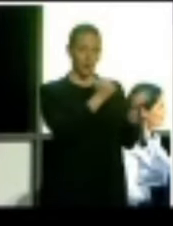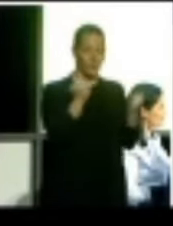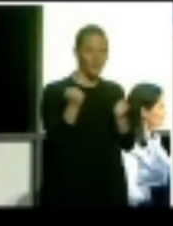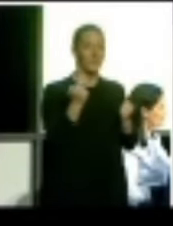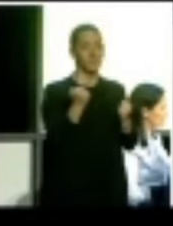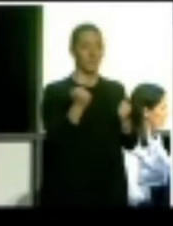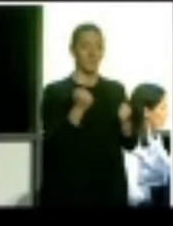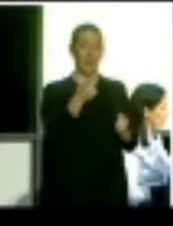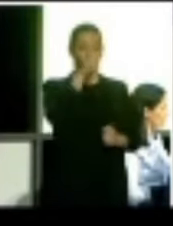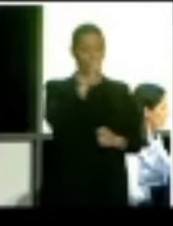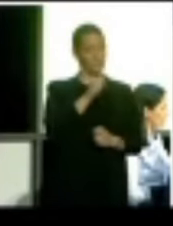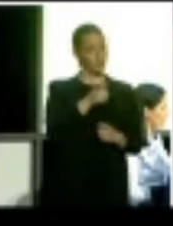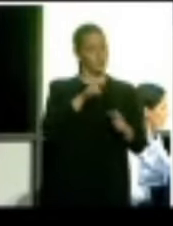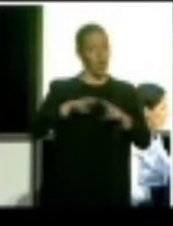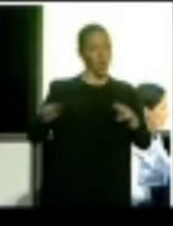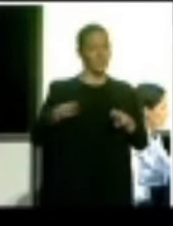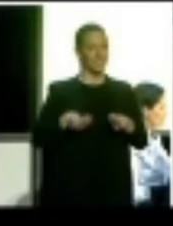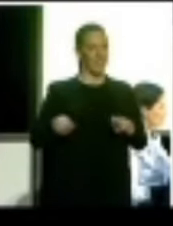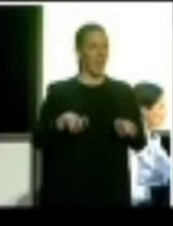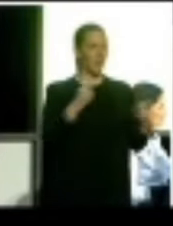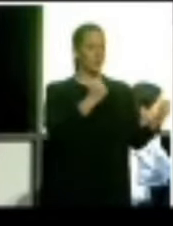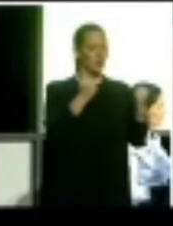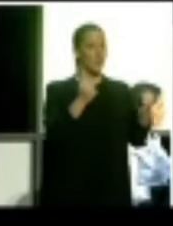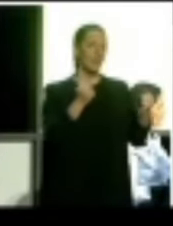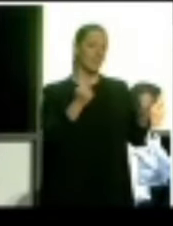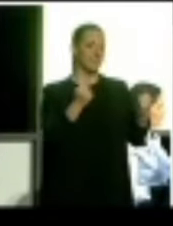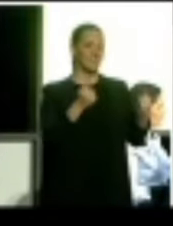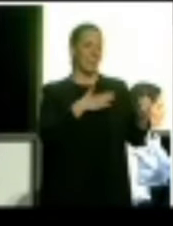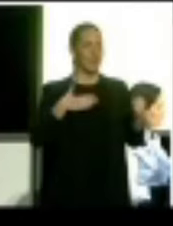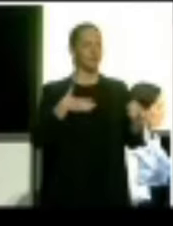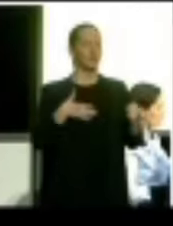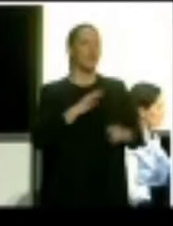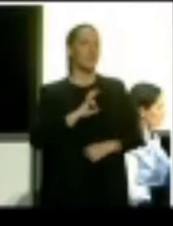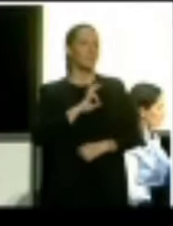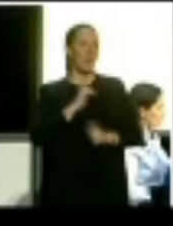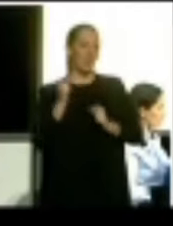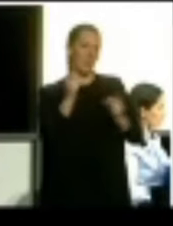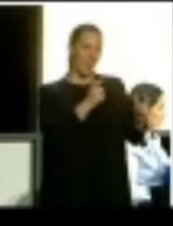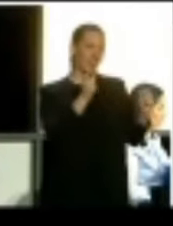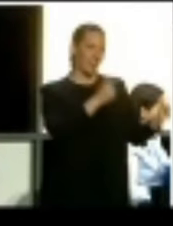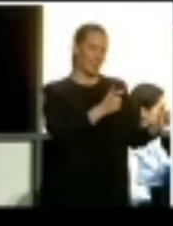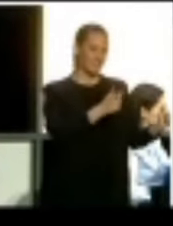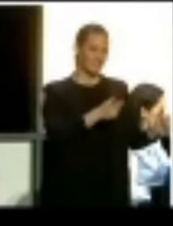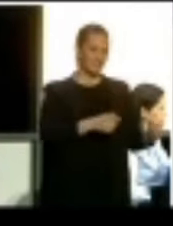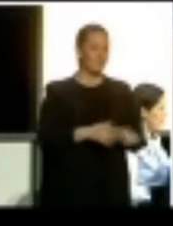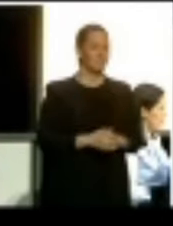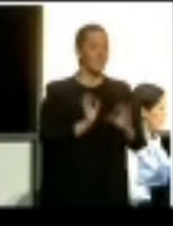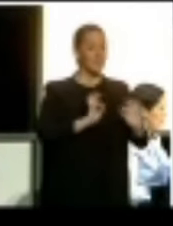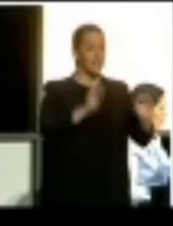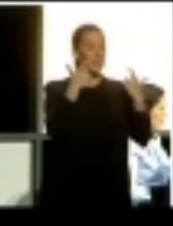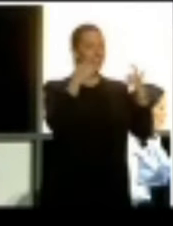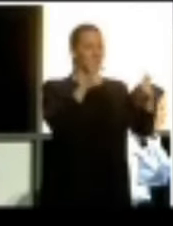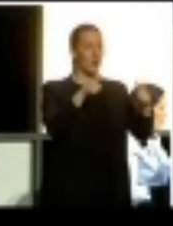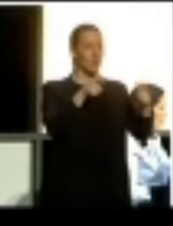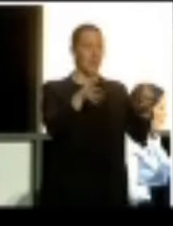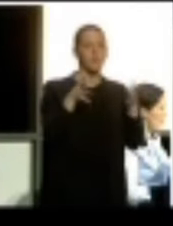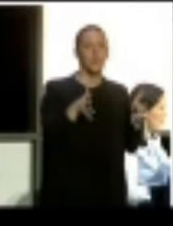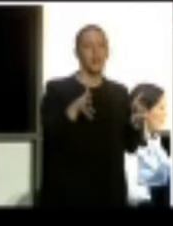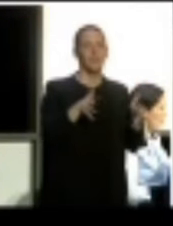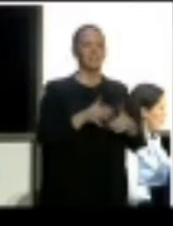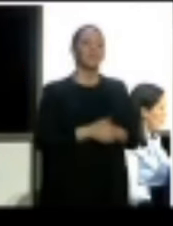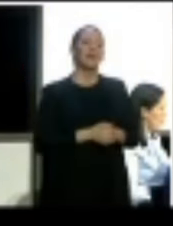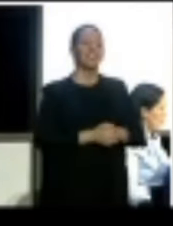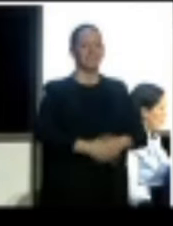que todas las autoridades que aquí nos acompañan puedan hacer entrega de esa medalla, en este caso de la categoría de plata. Ricard